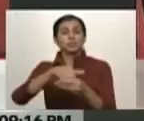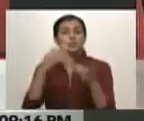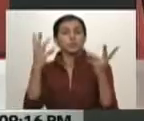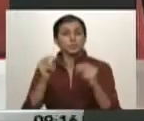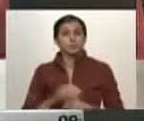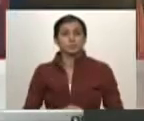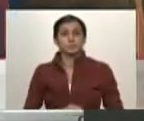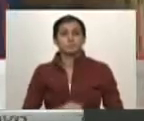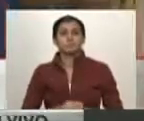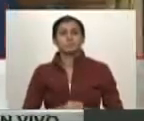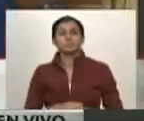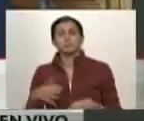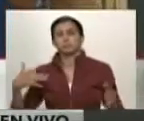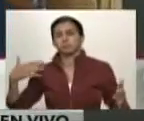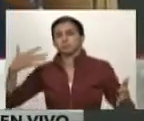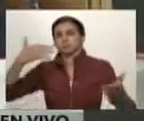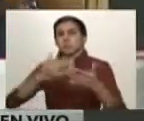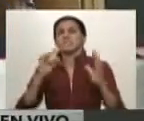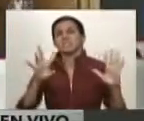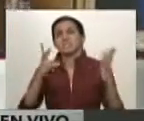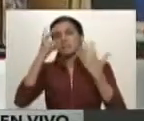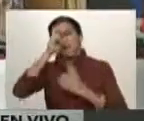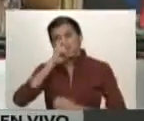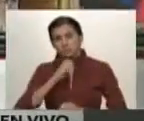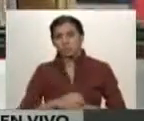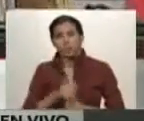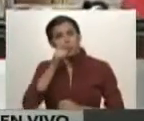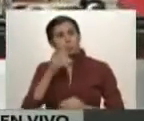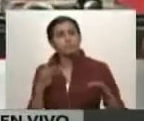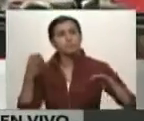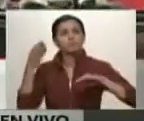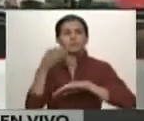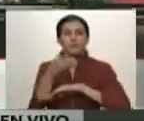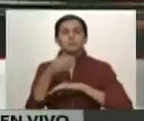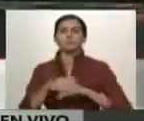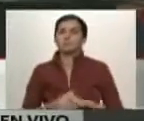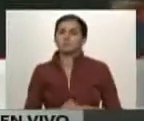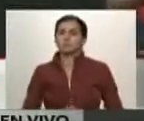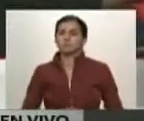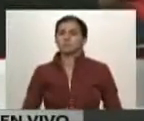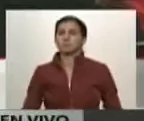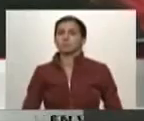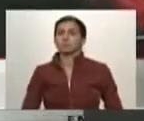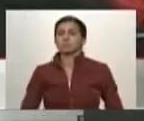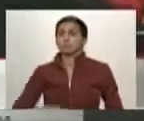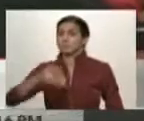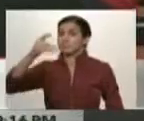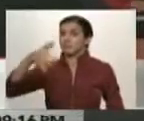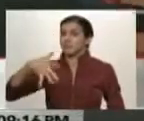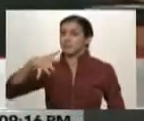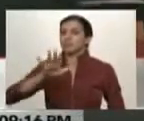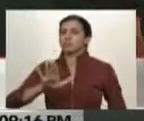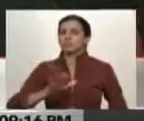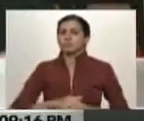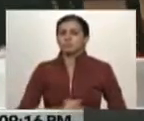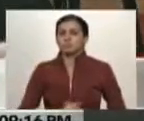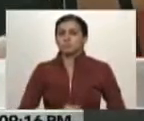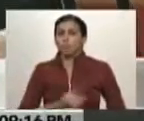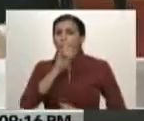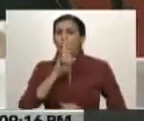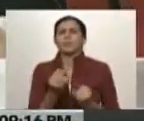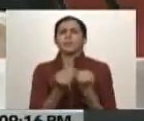17 años que nuestro pueblo vaya a ejercer una de las formas de soberanía